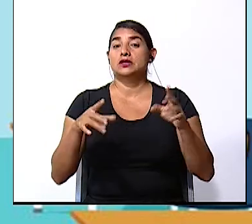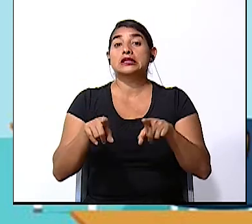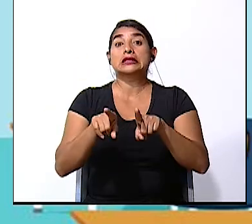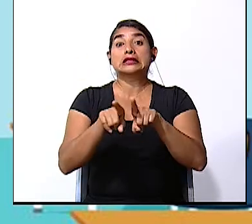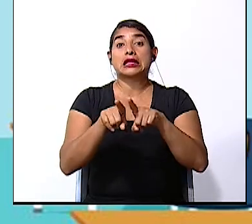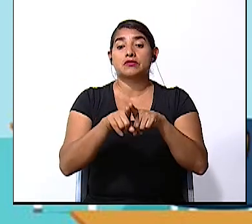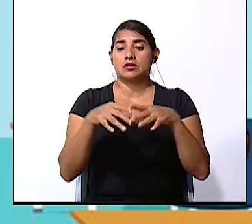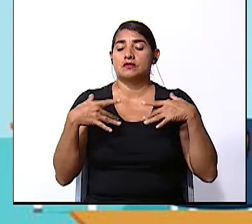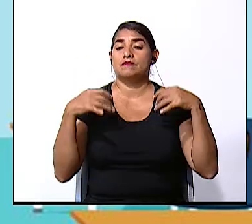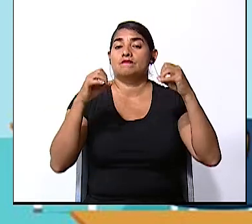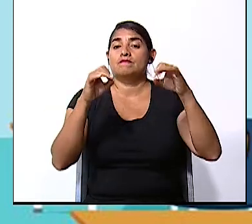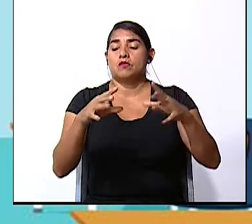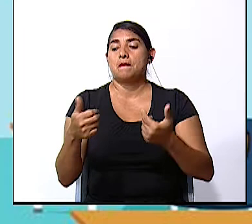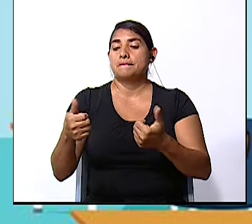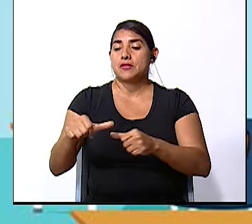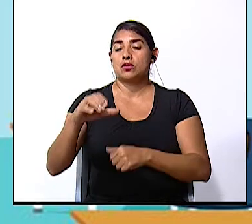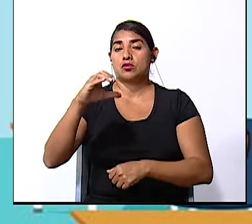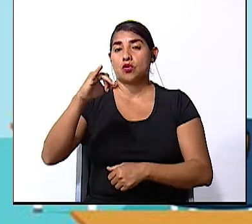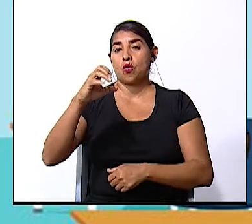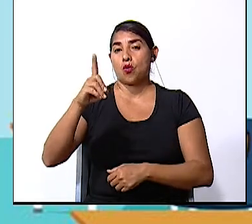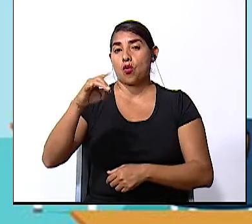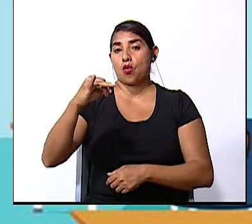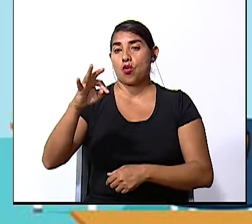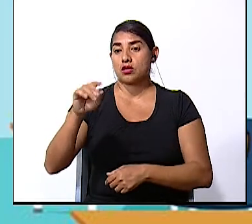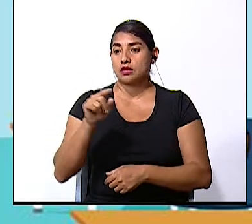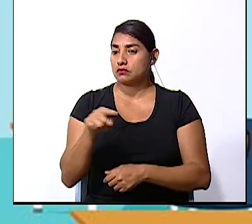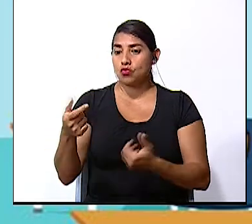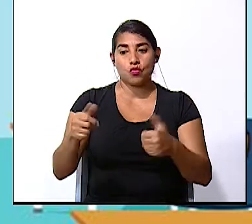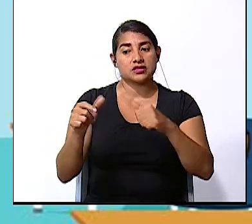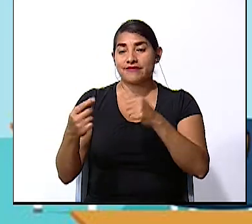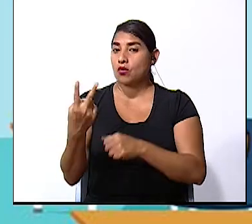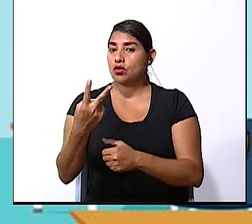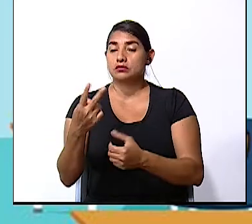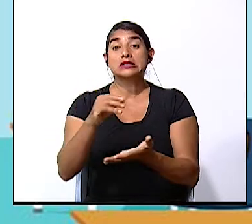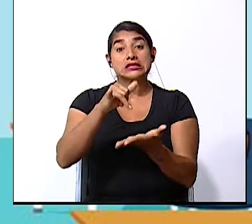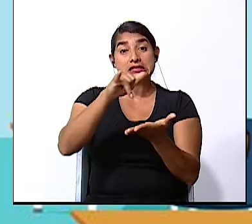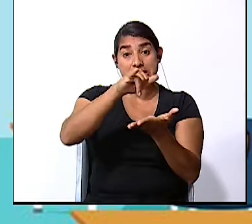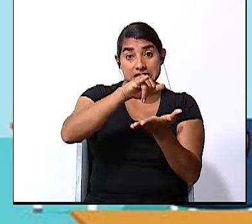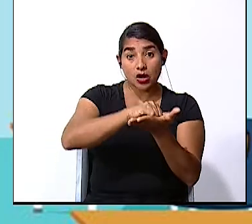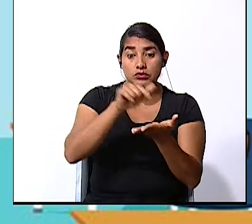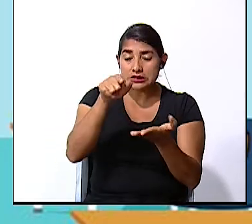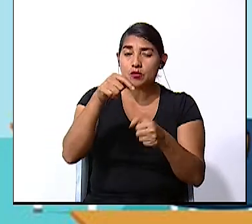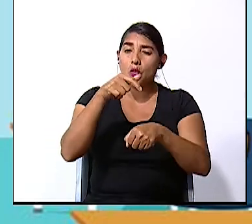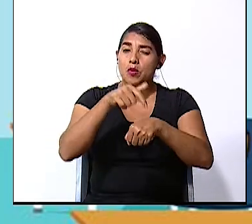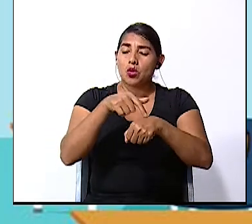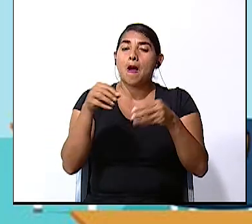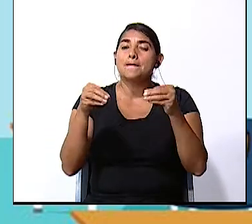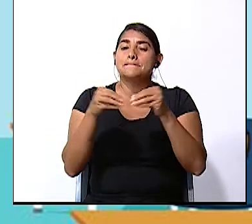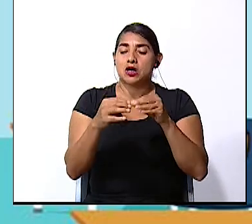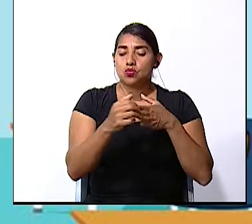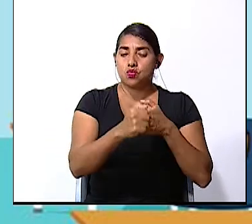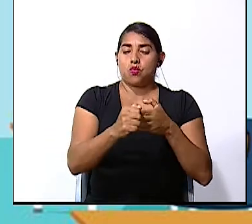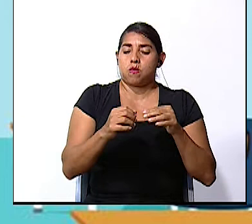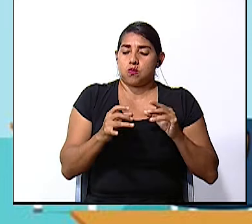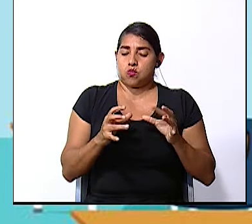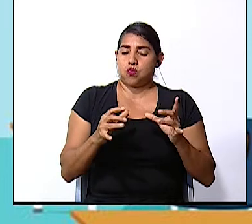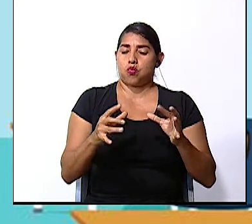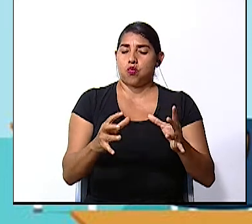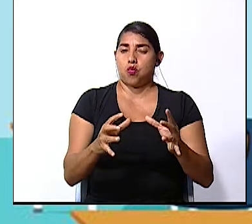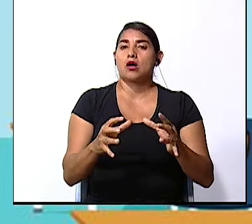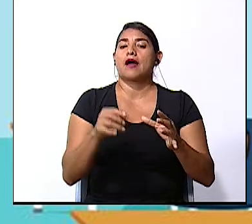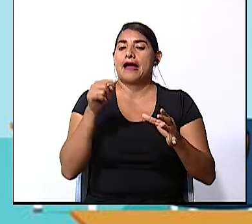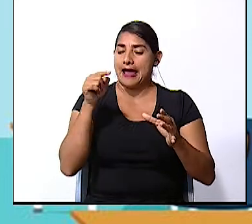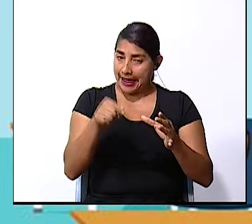también rechazara al Pacto de Concordia. San José, que tenía muchísimo liderazgo,